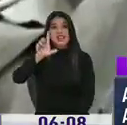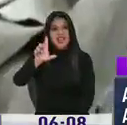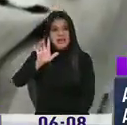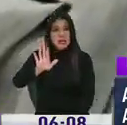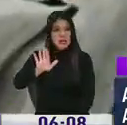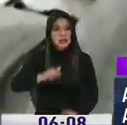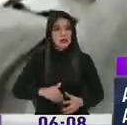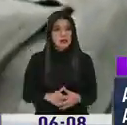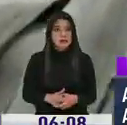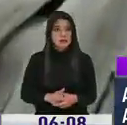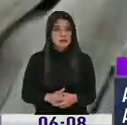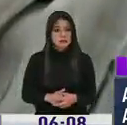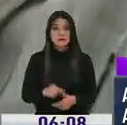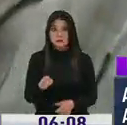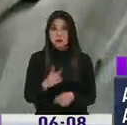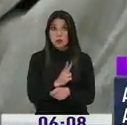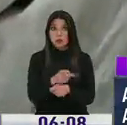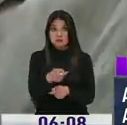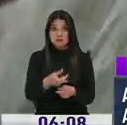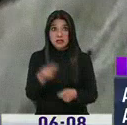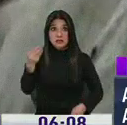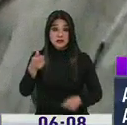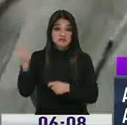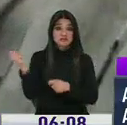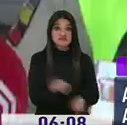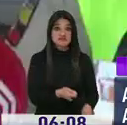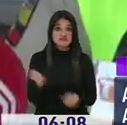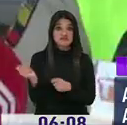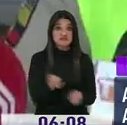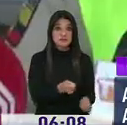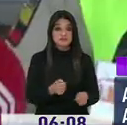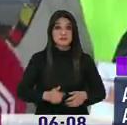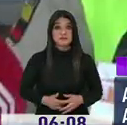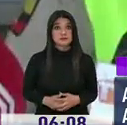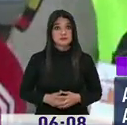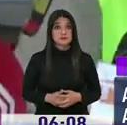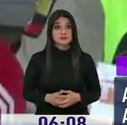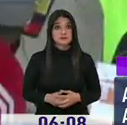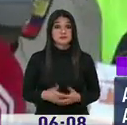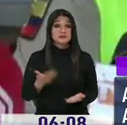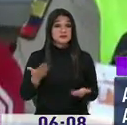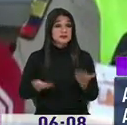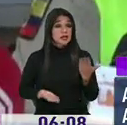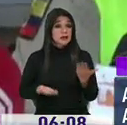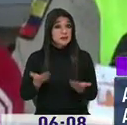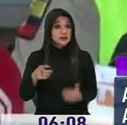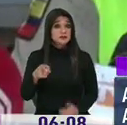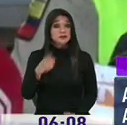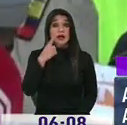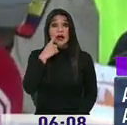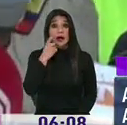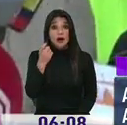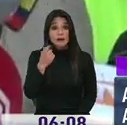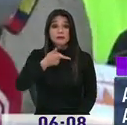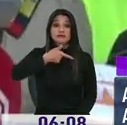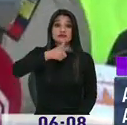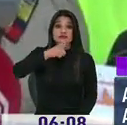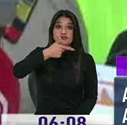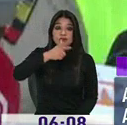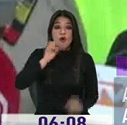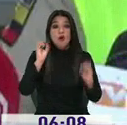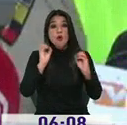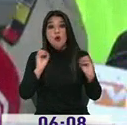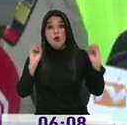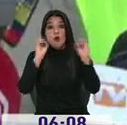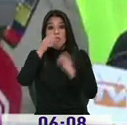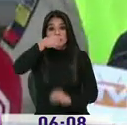Chicholín, utilizó un machete para cometer el crimen. Probablemente estuvo bajo el efecto de alcohol o de algún tipo de